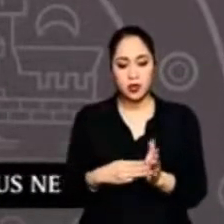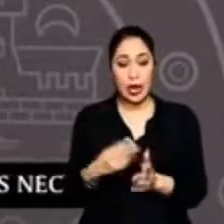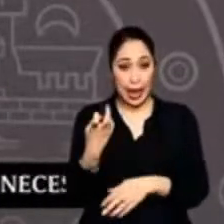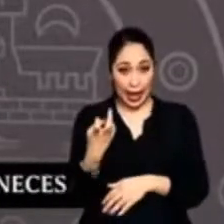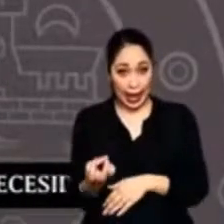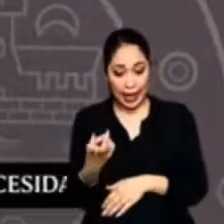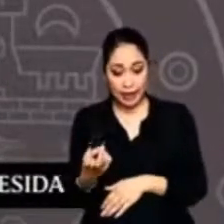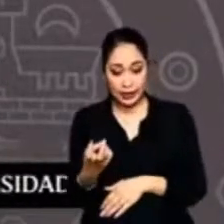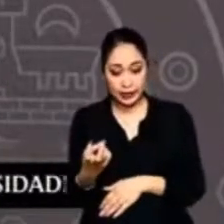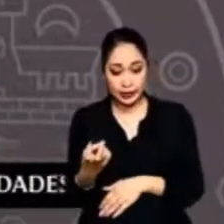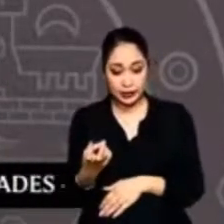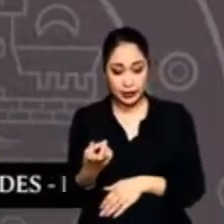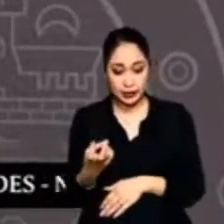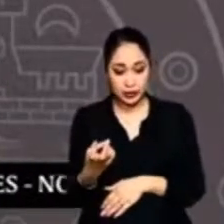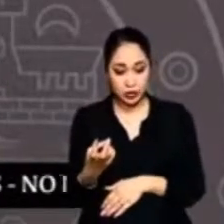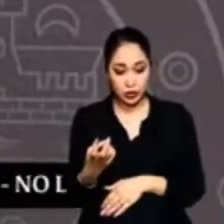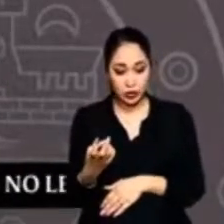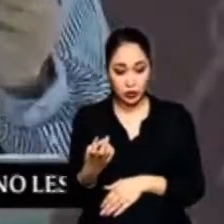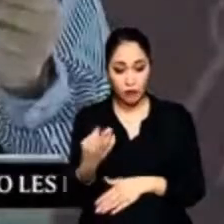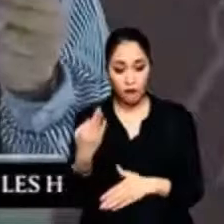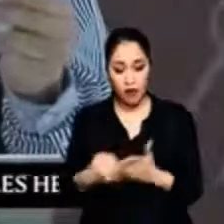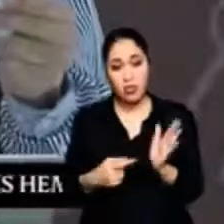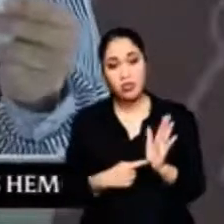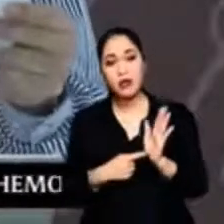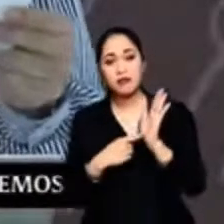del reporte. Usted sí lo dieron. Bueno.